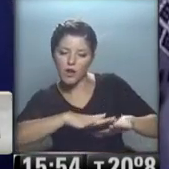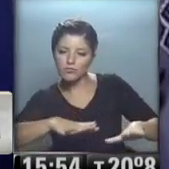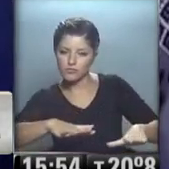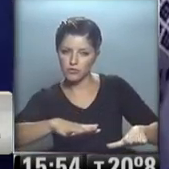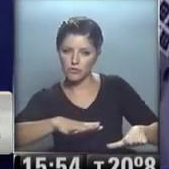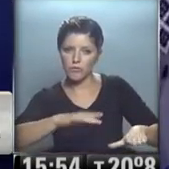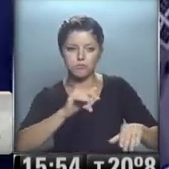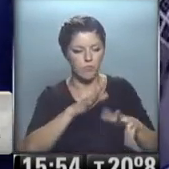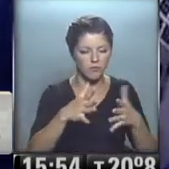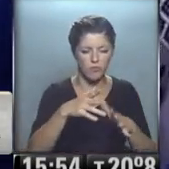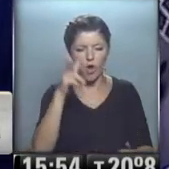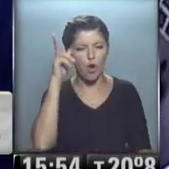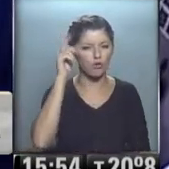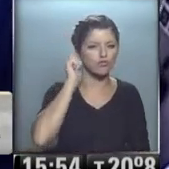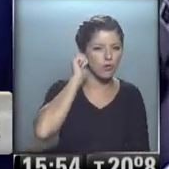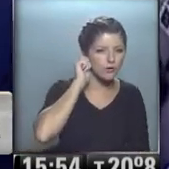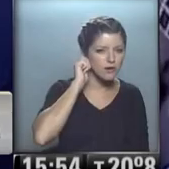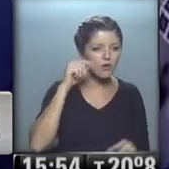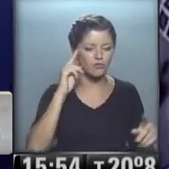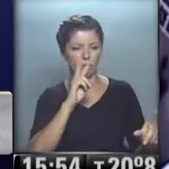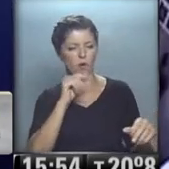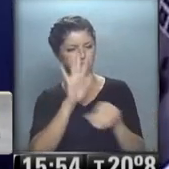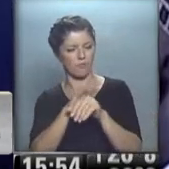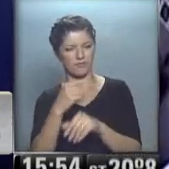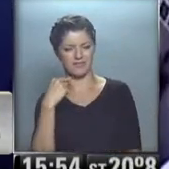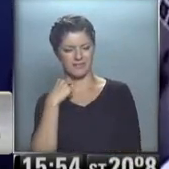tener 8 años tengan 13.